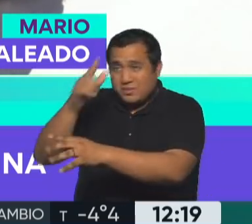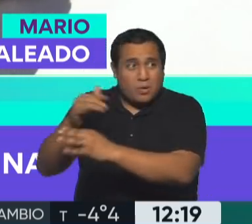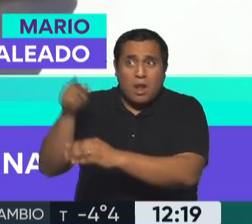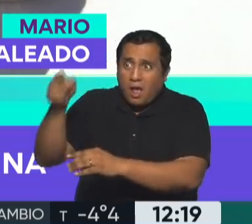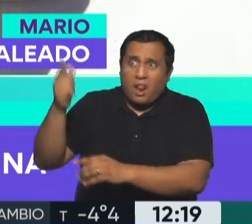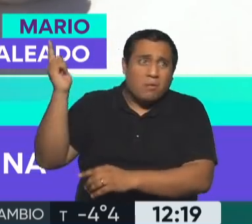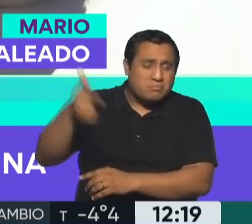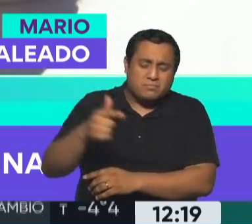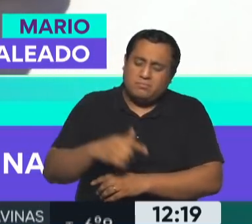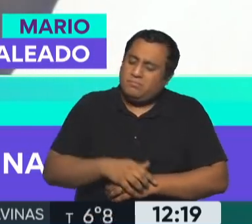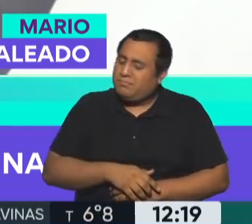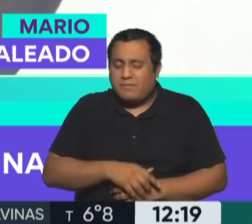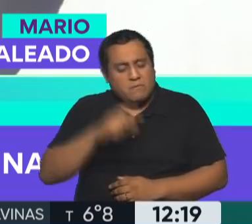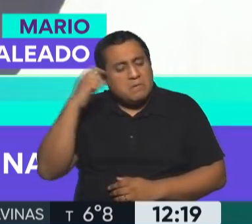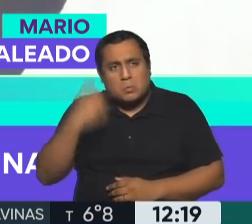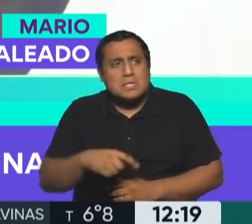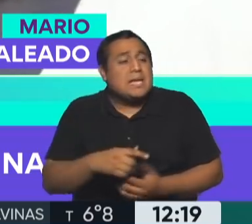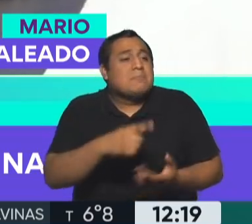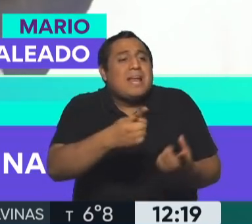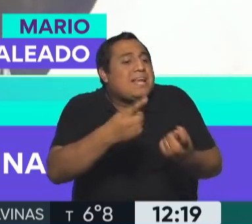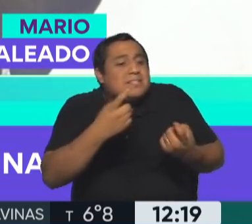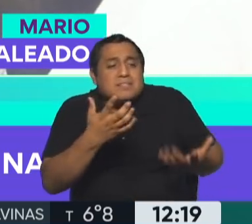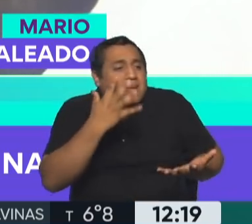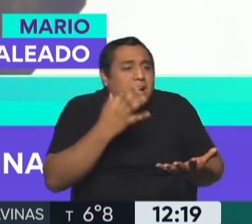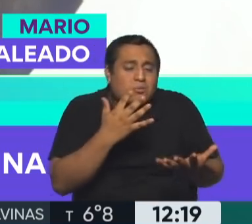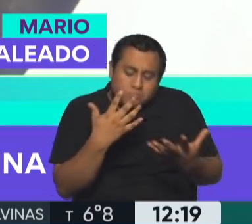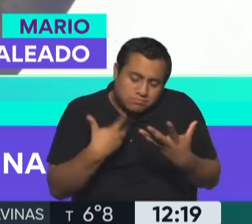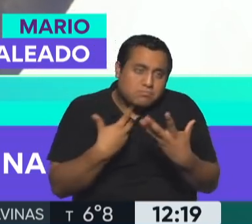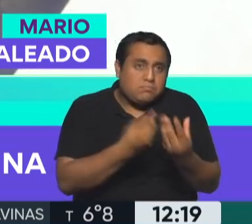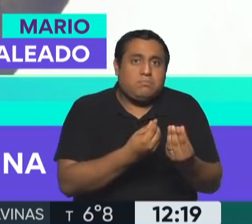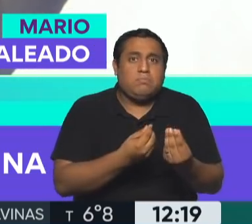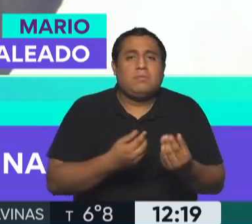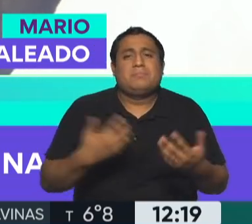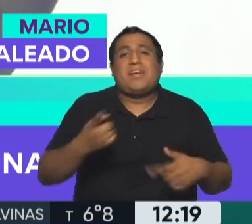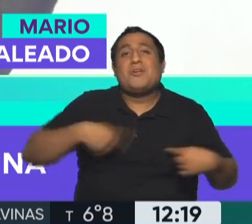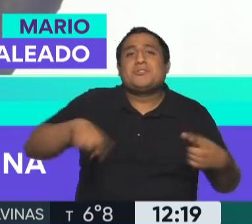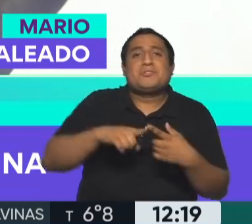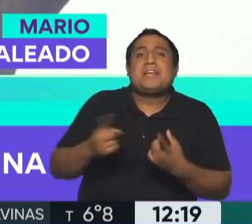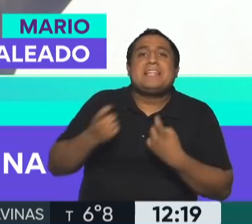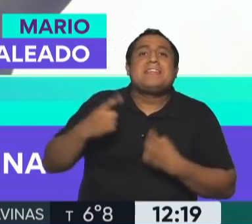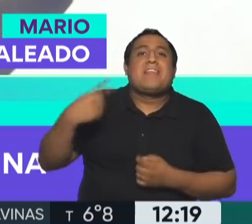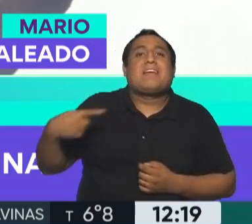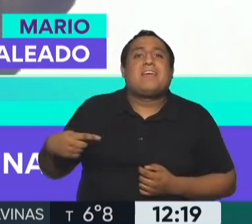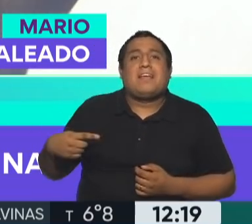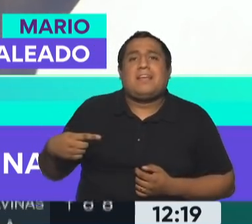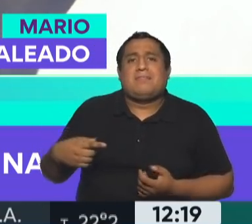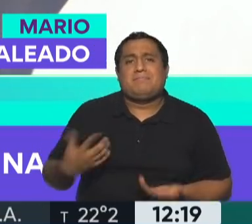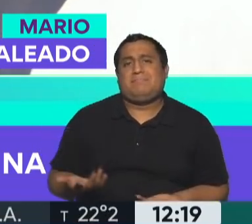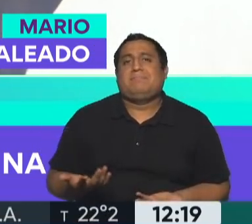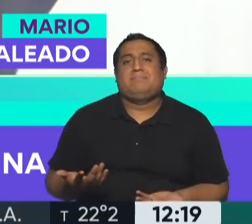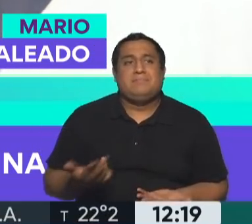ponían a disposición de nosotros para lo que necesitemos. Y lo único que necesitábamos nosotros es que no pase